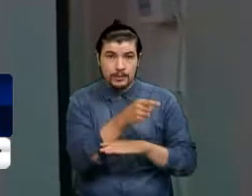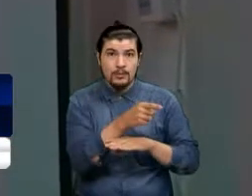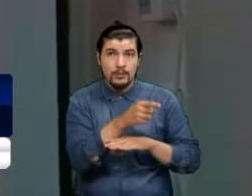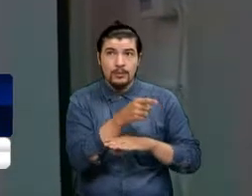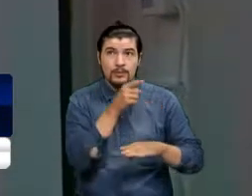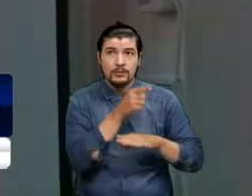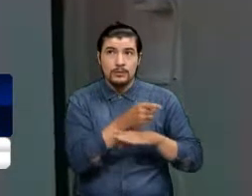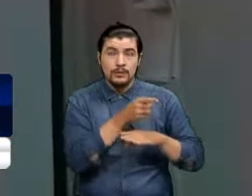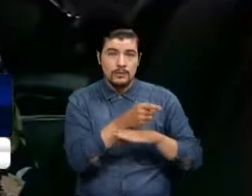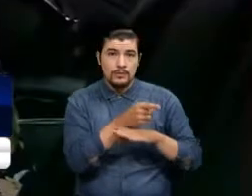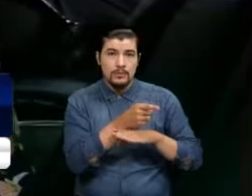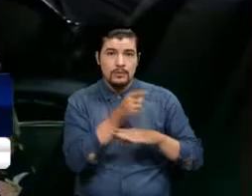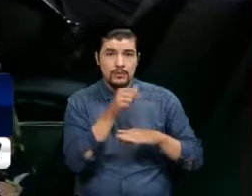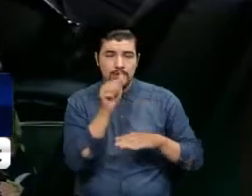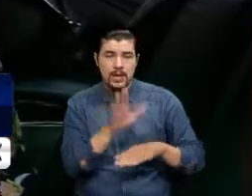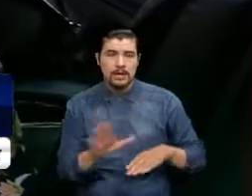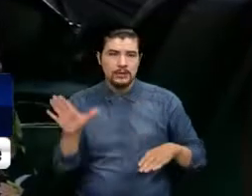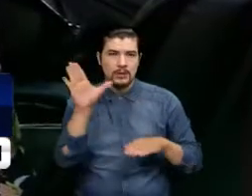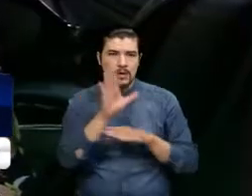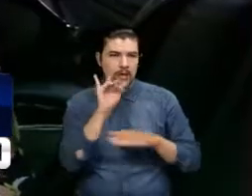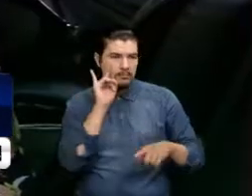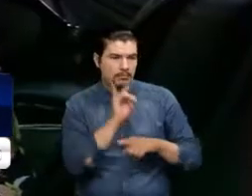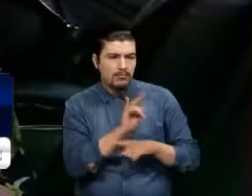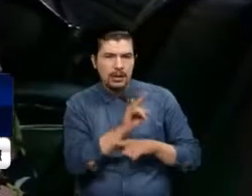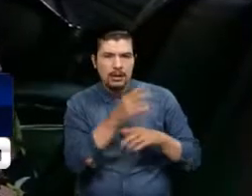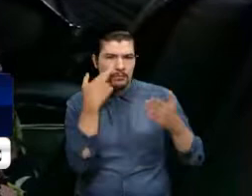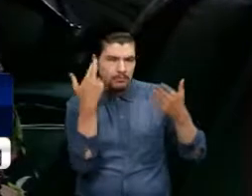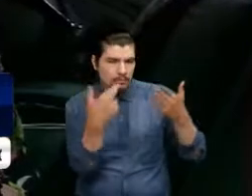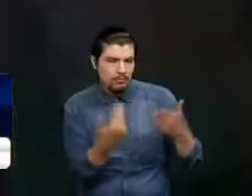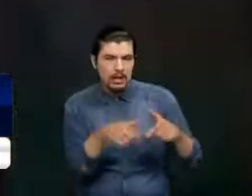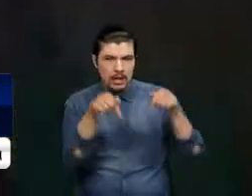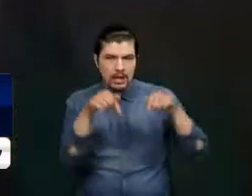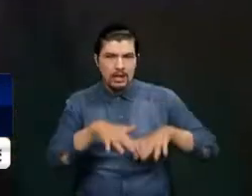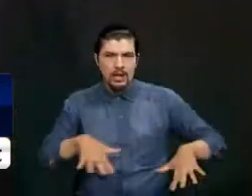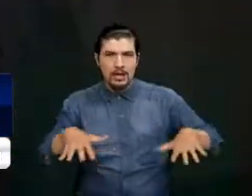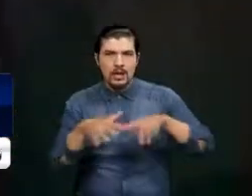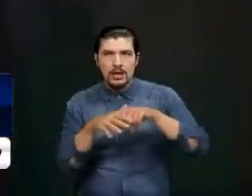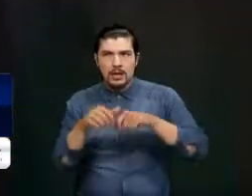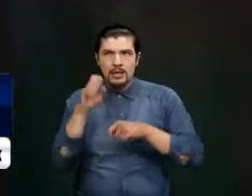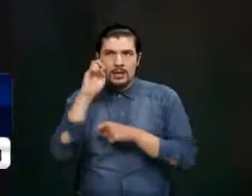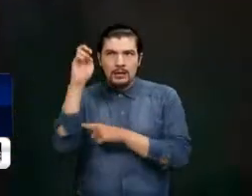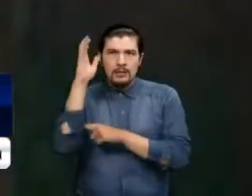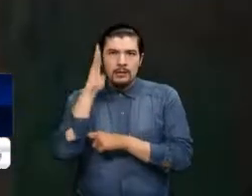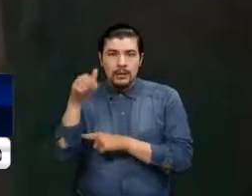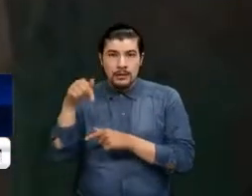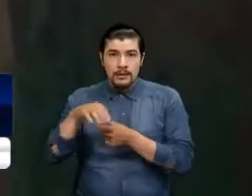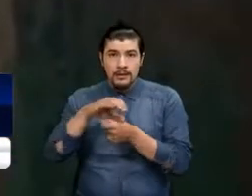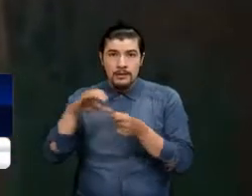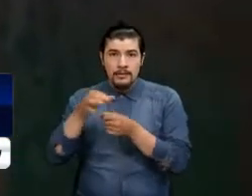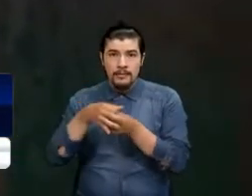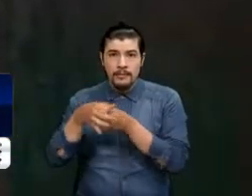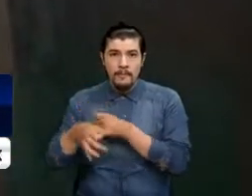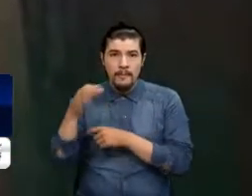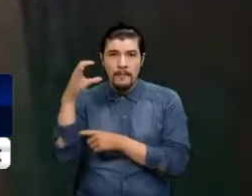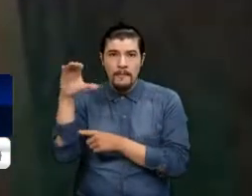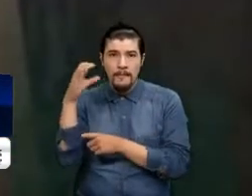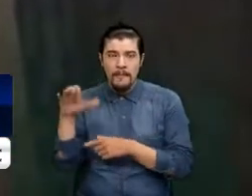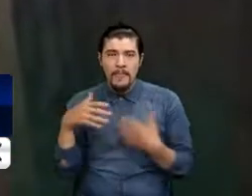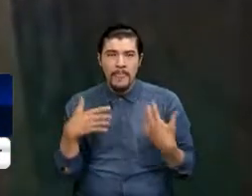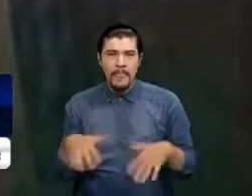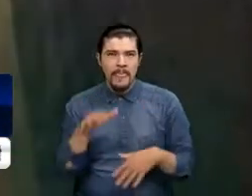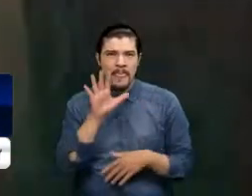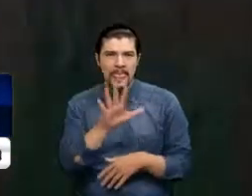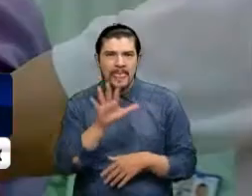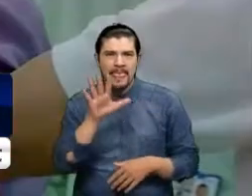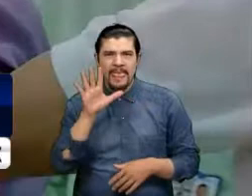de Minería realizó una radiografía de los títulos mineros que están en la región fronteriza. En el municipio de Cúcuta tenemos